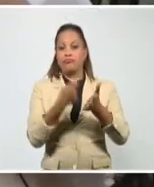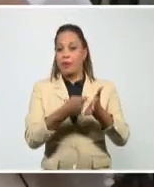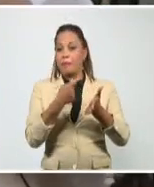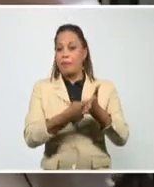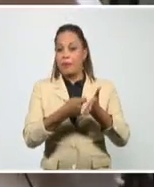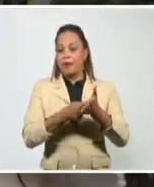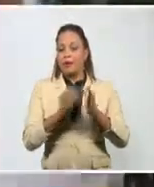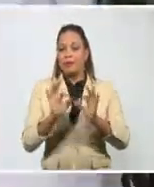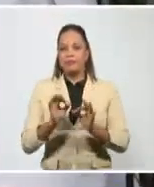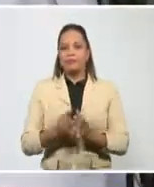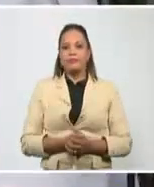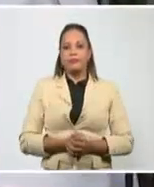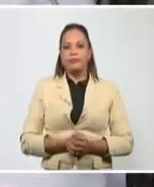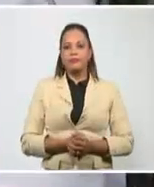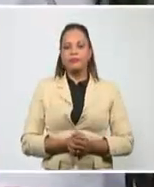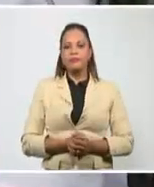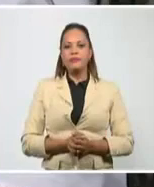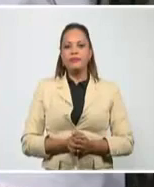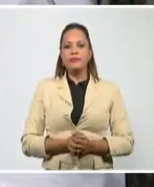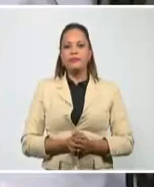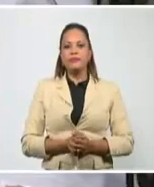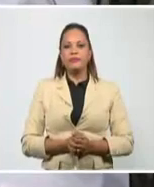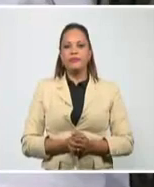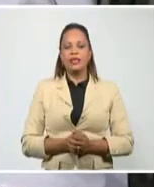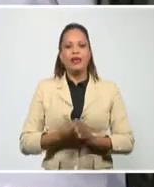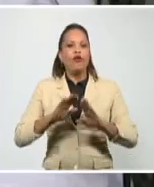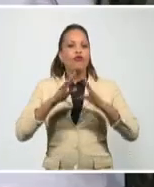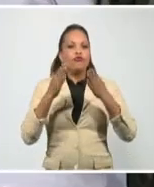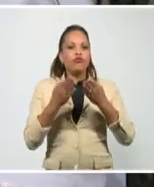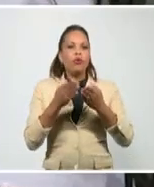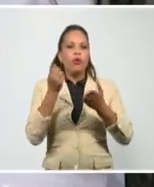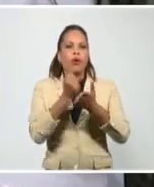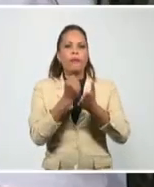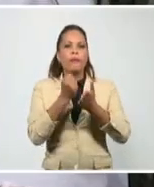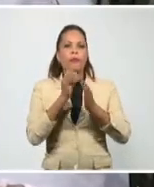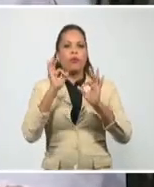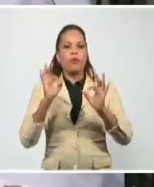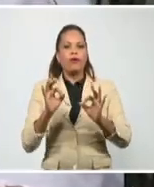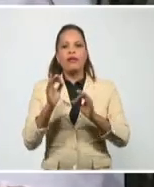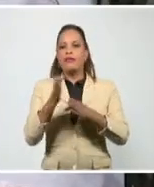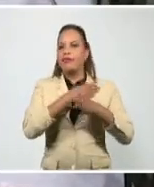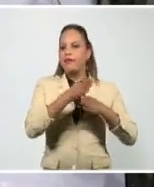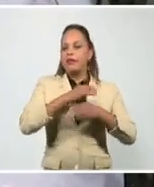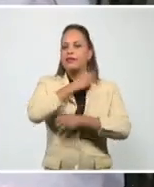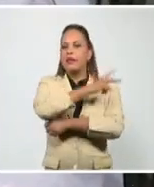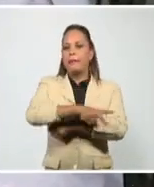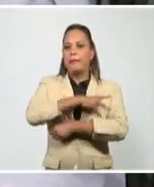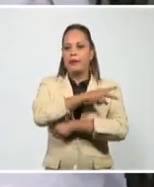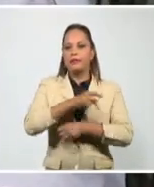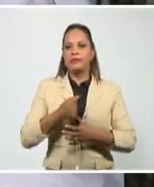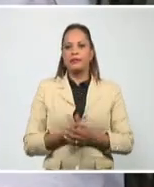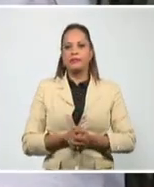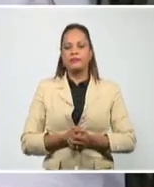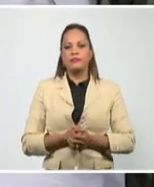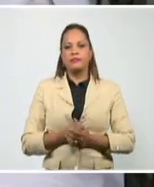Open Society. Esta última con presencia aprobada en programas de subversión en varios países. Yo